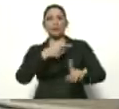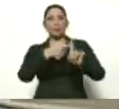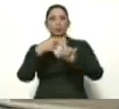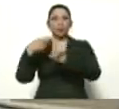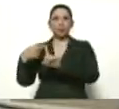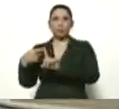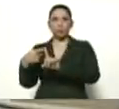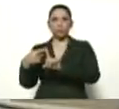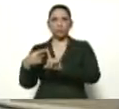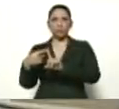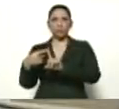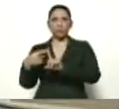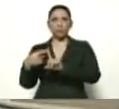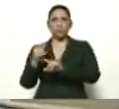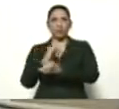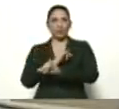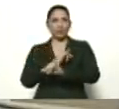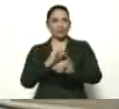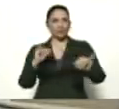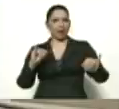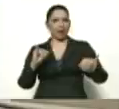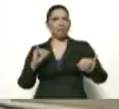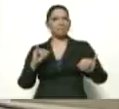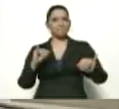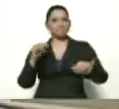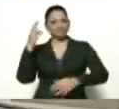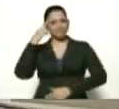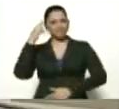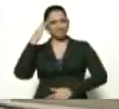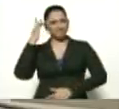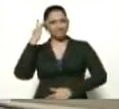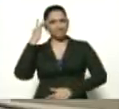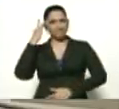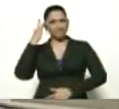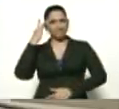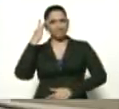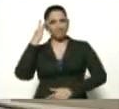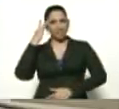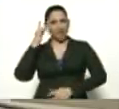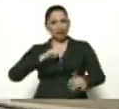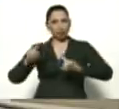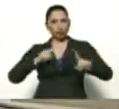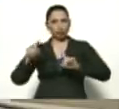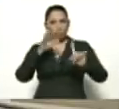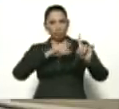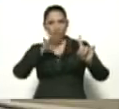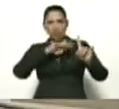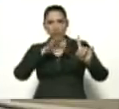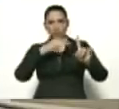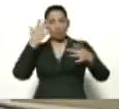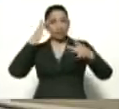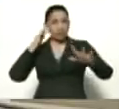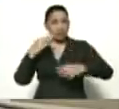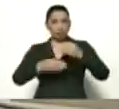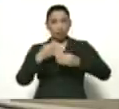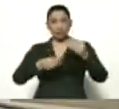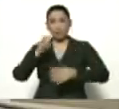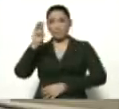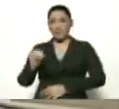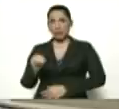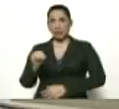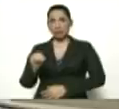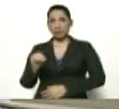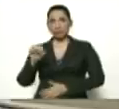que estaban en conocimiento de la acción de distracción que intentaron montar en petare en esta